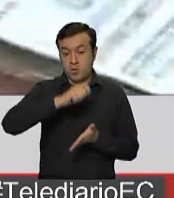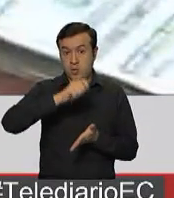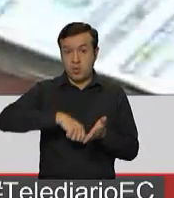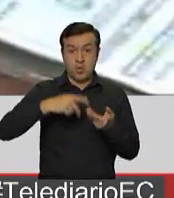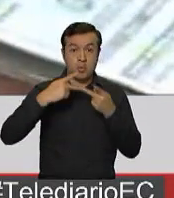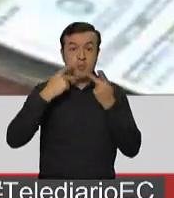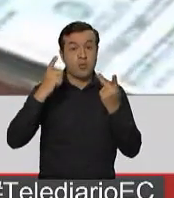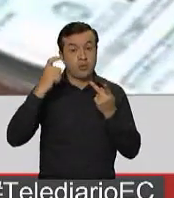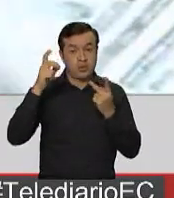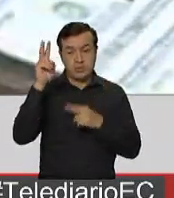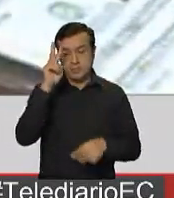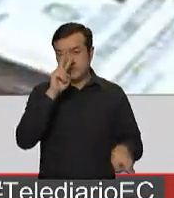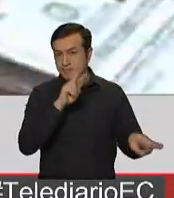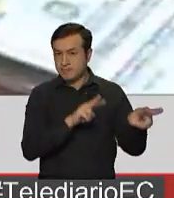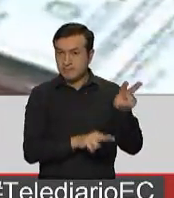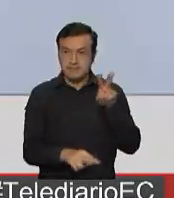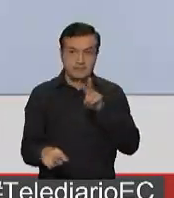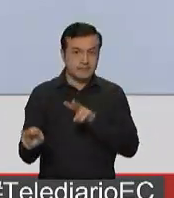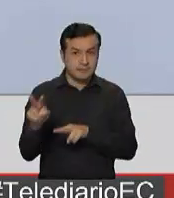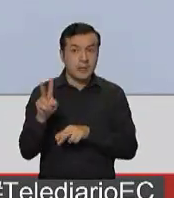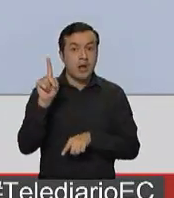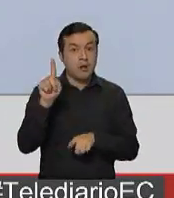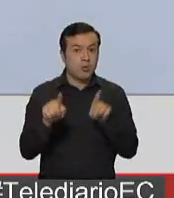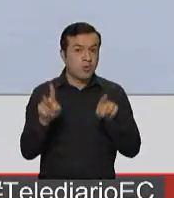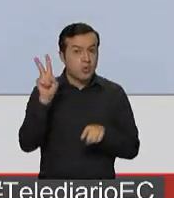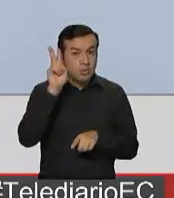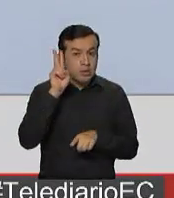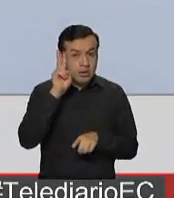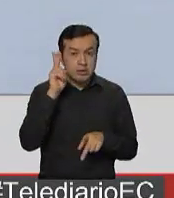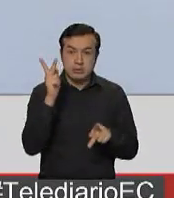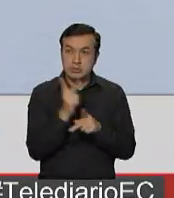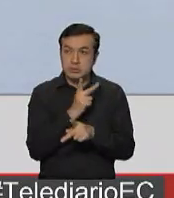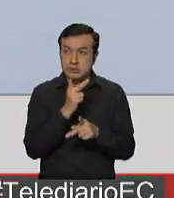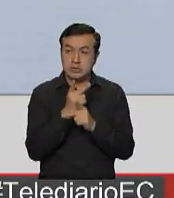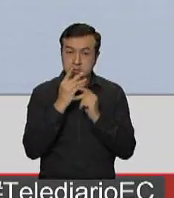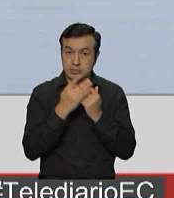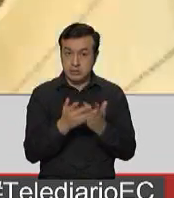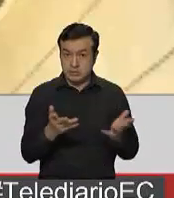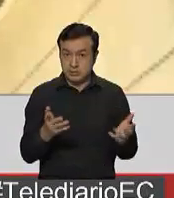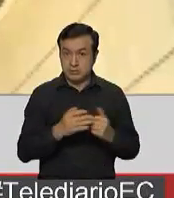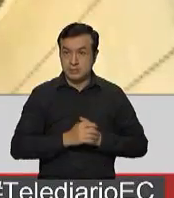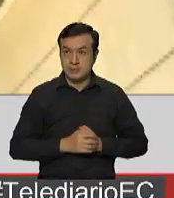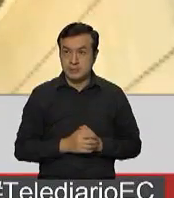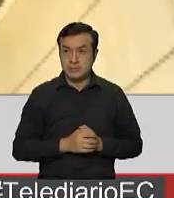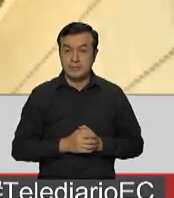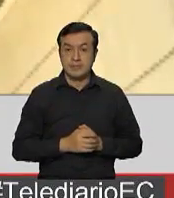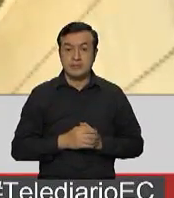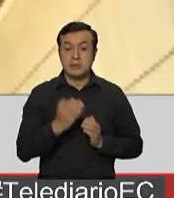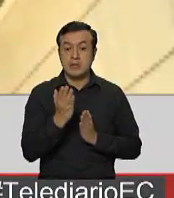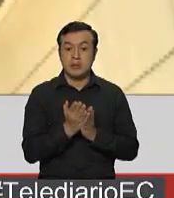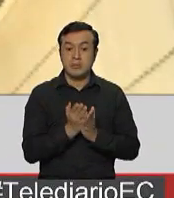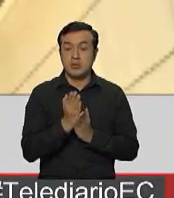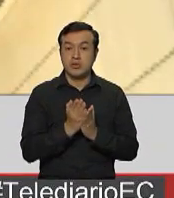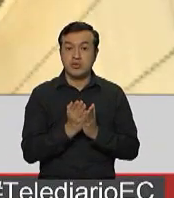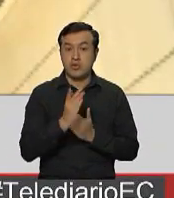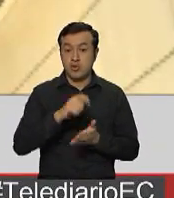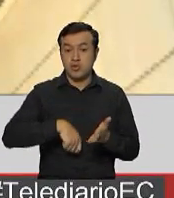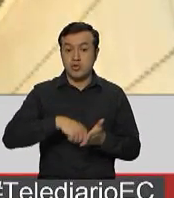y de contratación de obras ante las trampas que se esconden en sus estructuras legales. El CERCOP no han hecho un